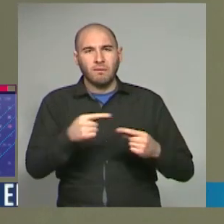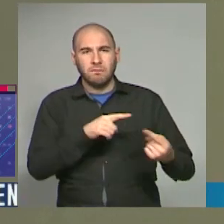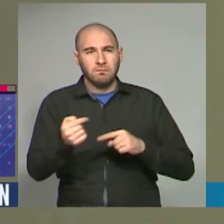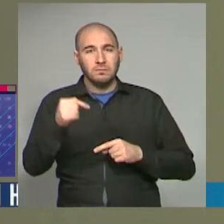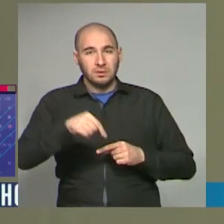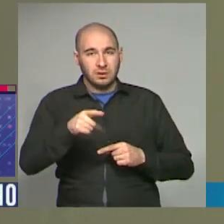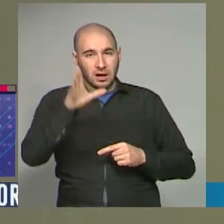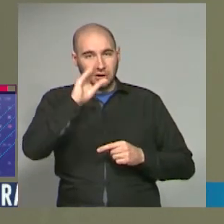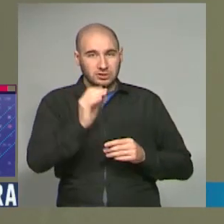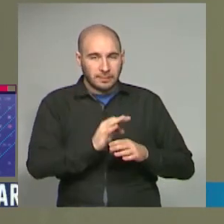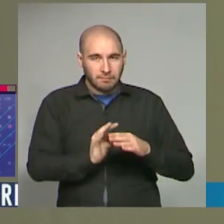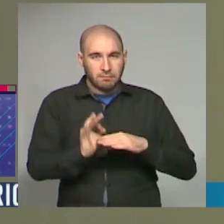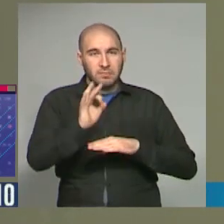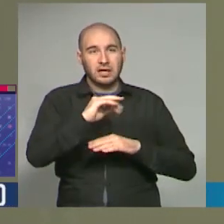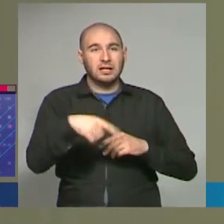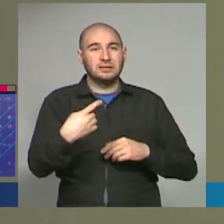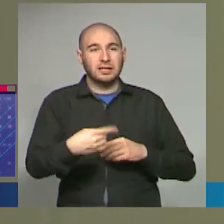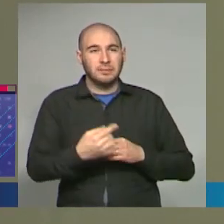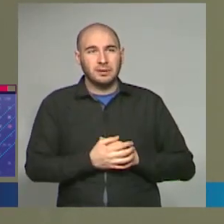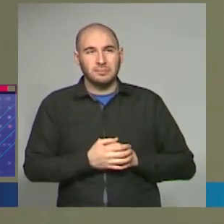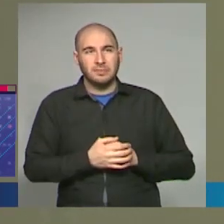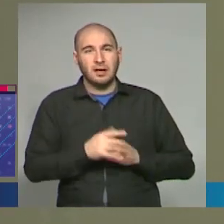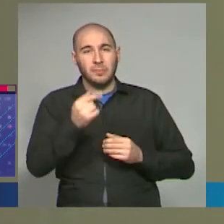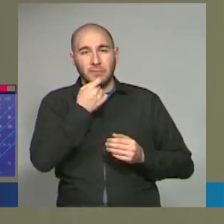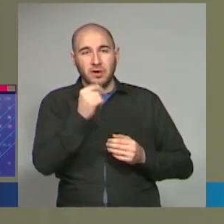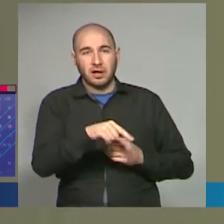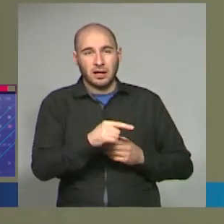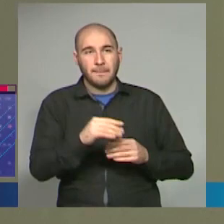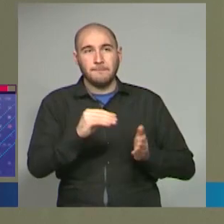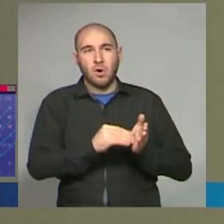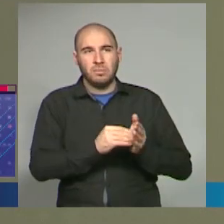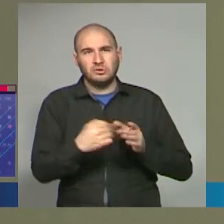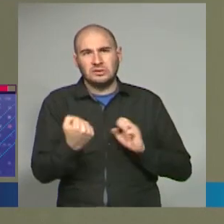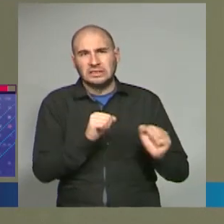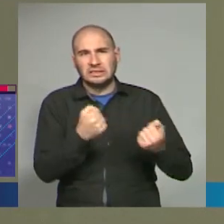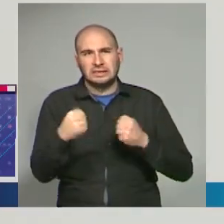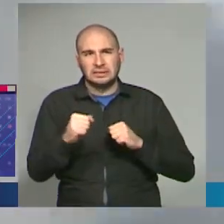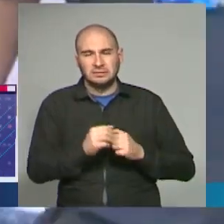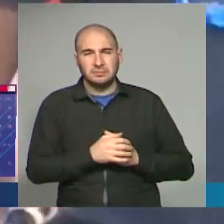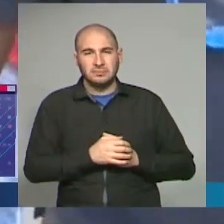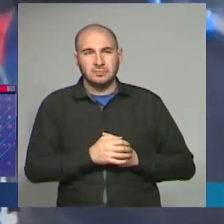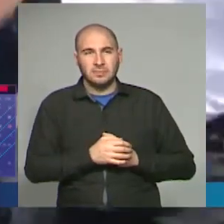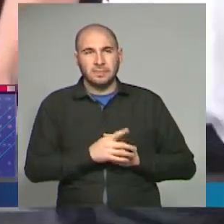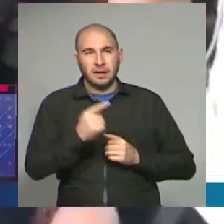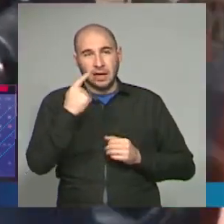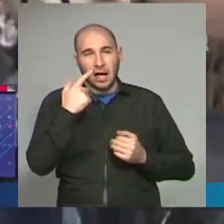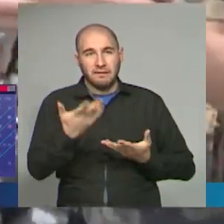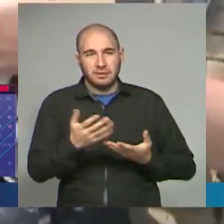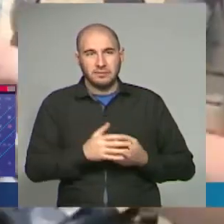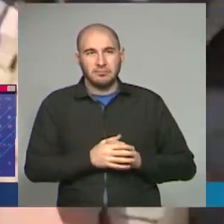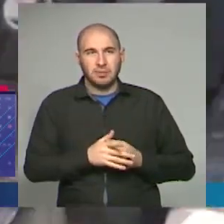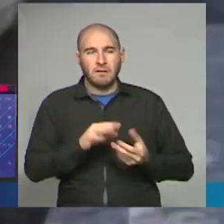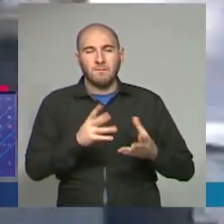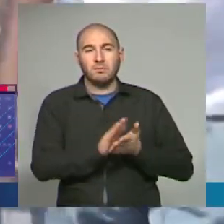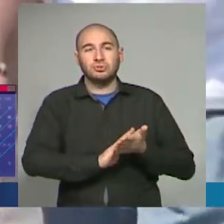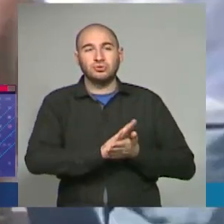ahora a la noche, a la madrugada, que siempre son en estos casos momentos de mucha tensión, ¿no es cierto? Entonces hay que ver cuál es